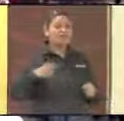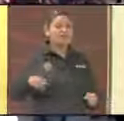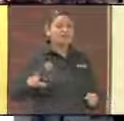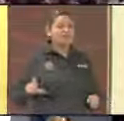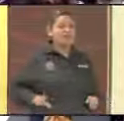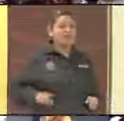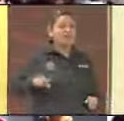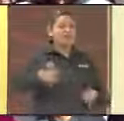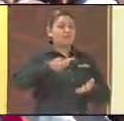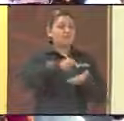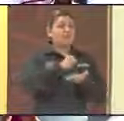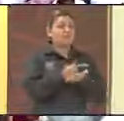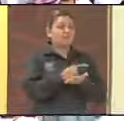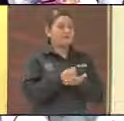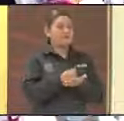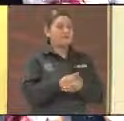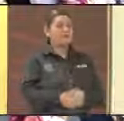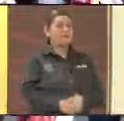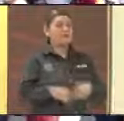de Tamaulipas. Eso.